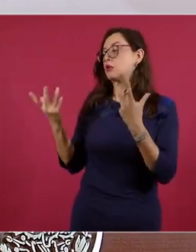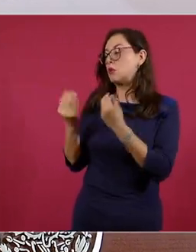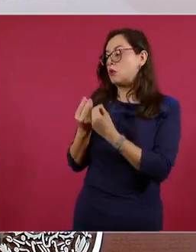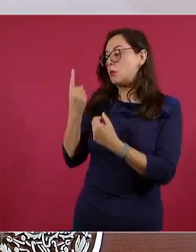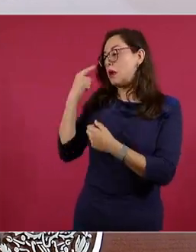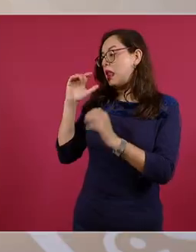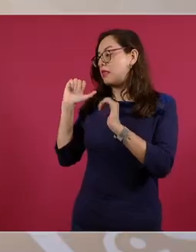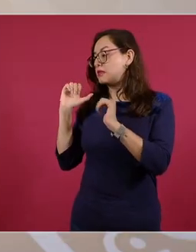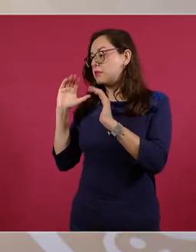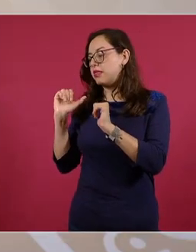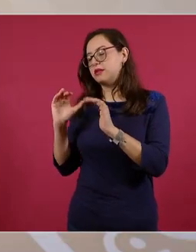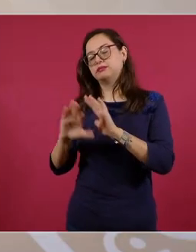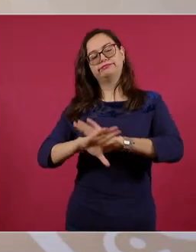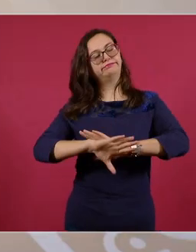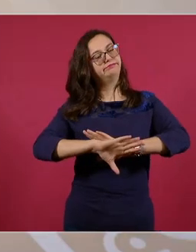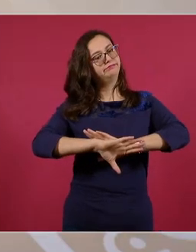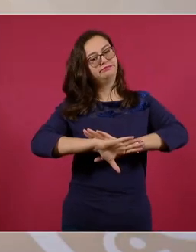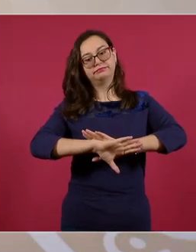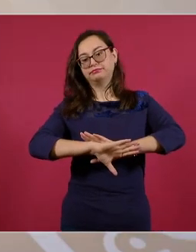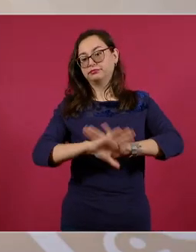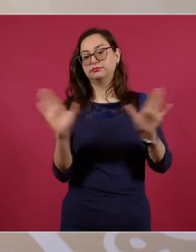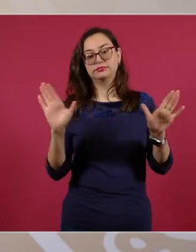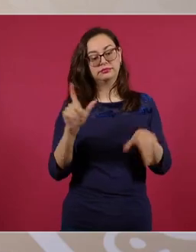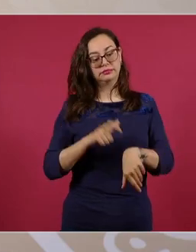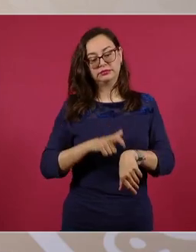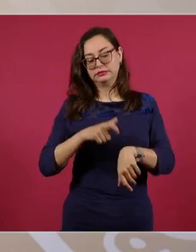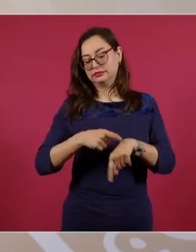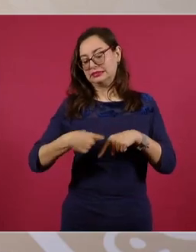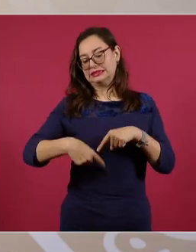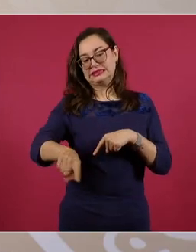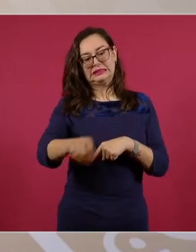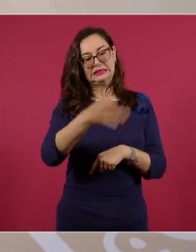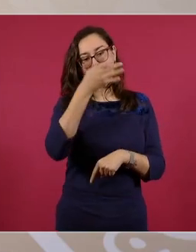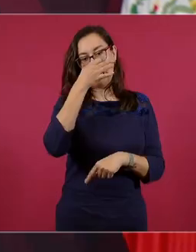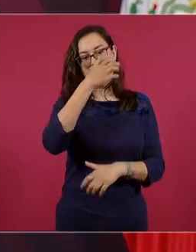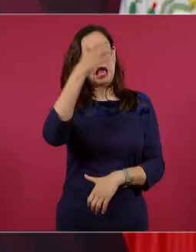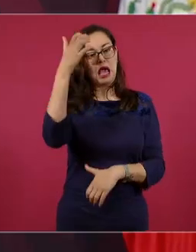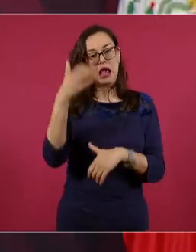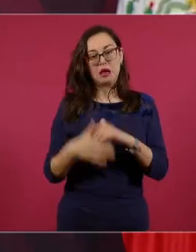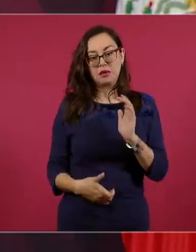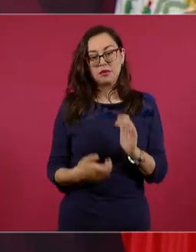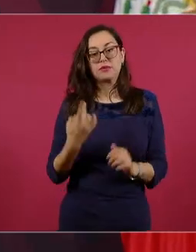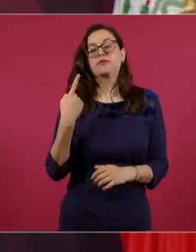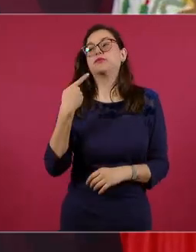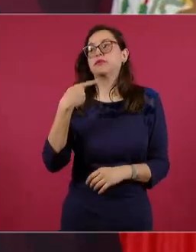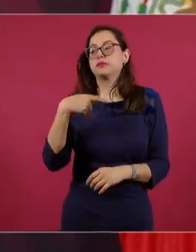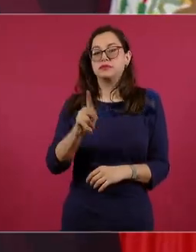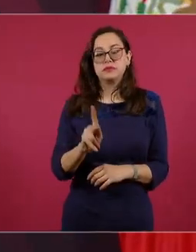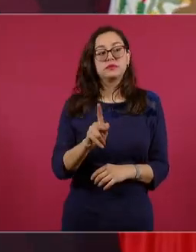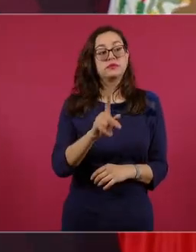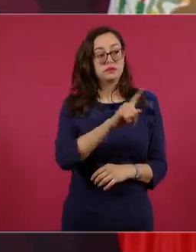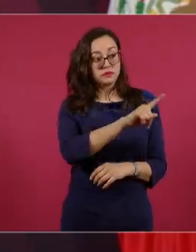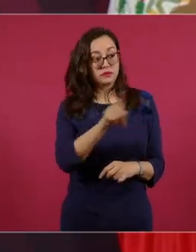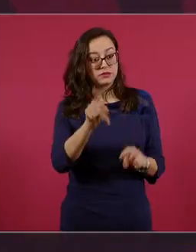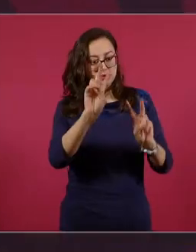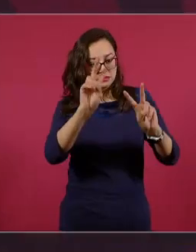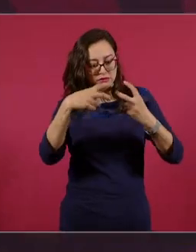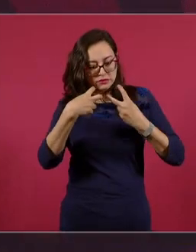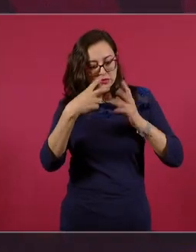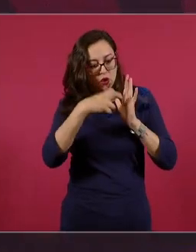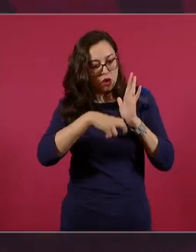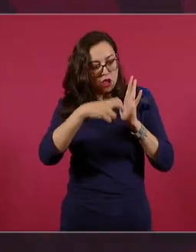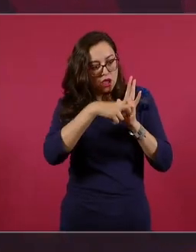Ya no puedo recibirlo porque ya no me alcanza el tiempo, pero me da mucho gusto que tengan capacidad